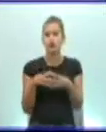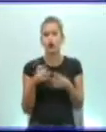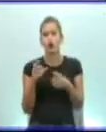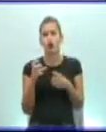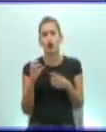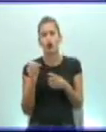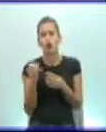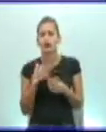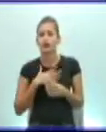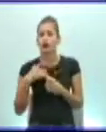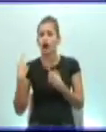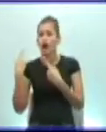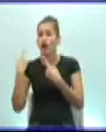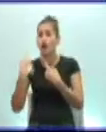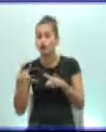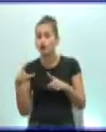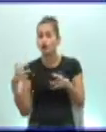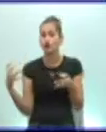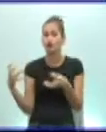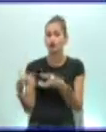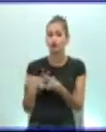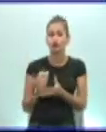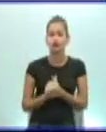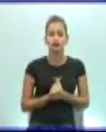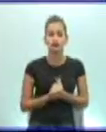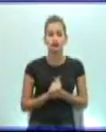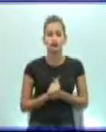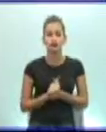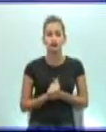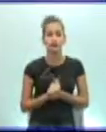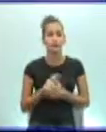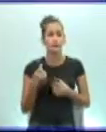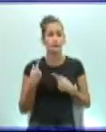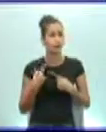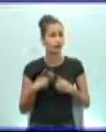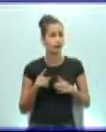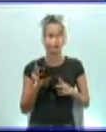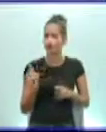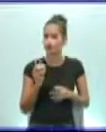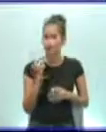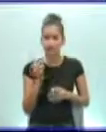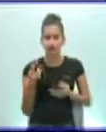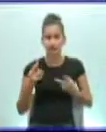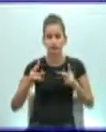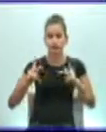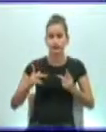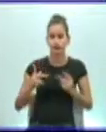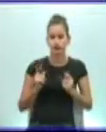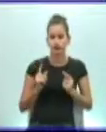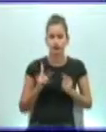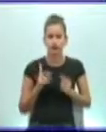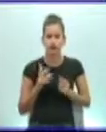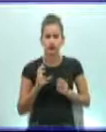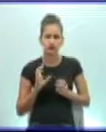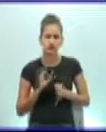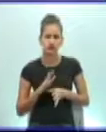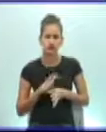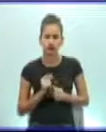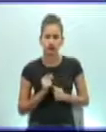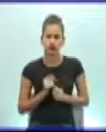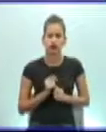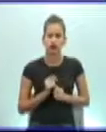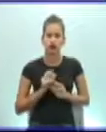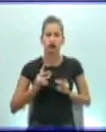otro conjunto. Diríamos todos, sin repetirse, por supuesto. No quiere decir que los que se repiten no se toman, pero una sola vez.